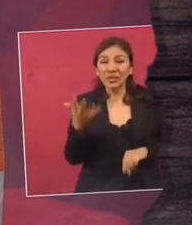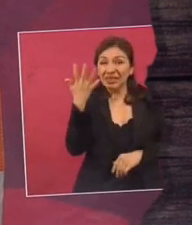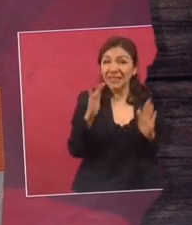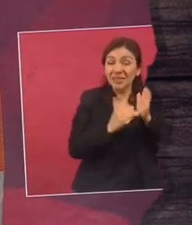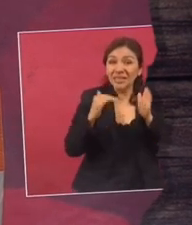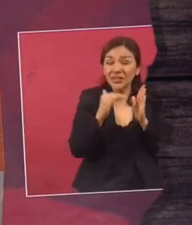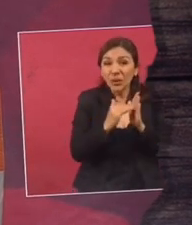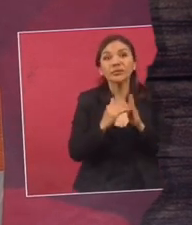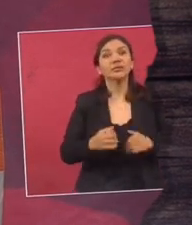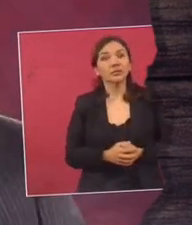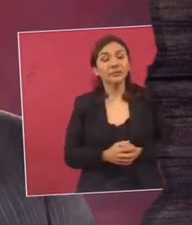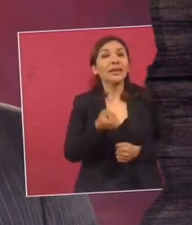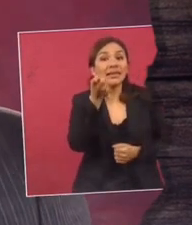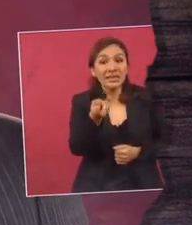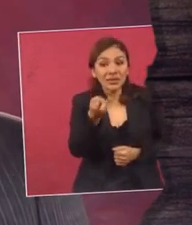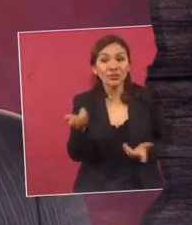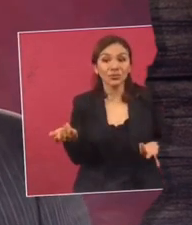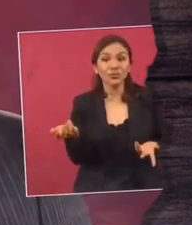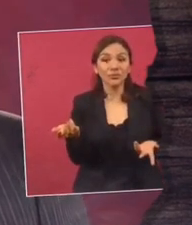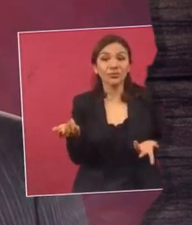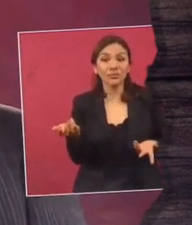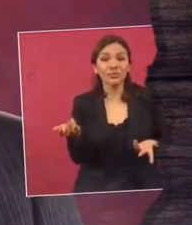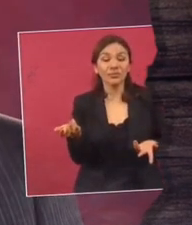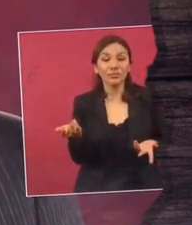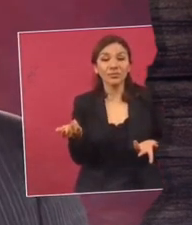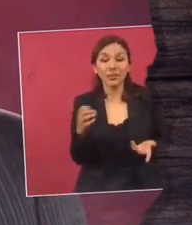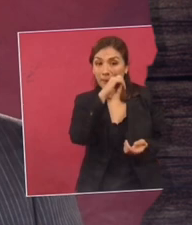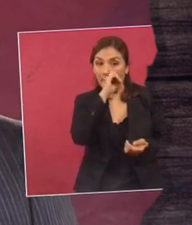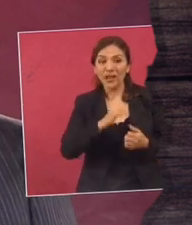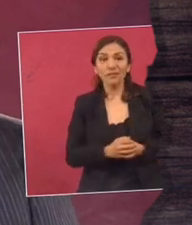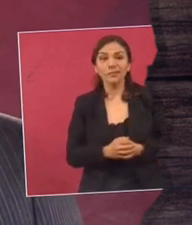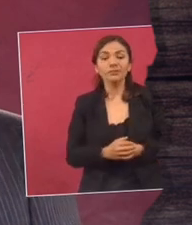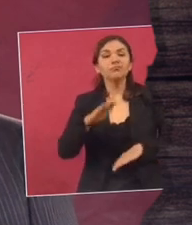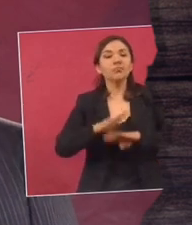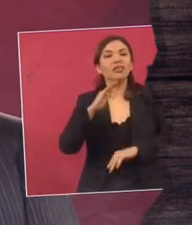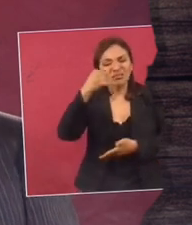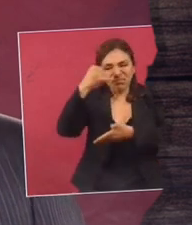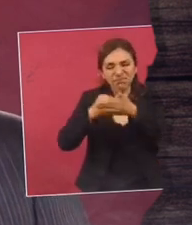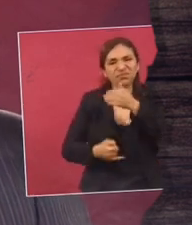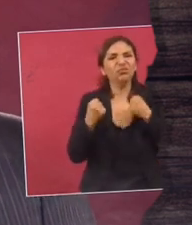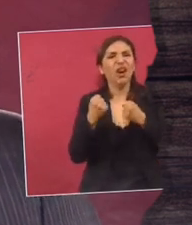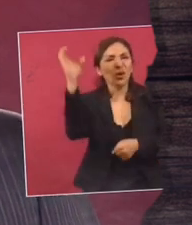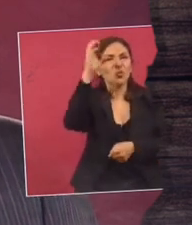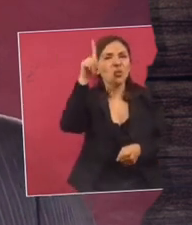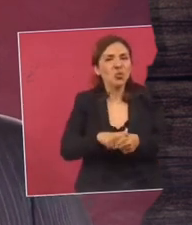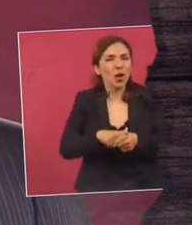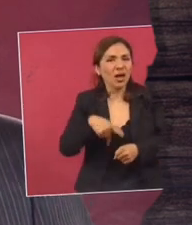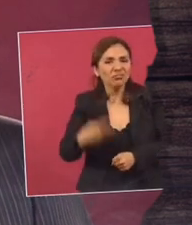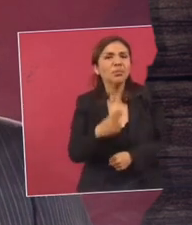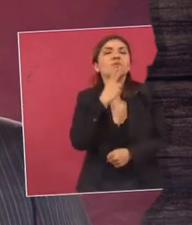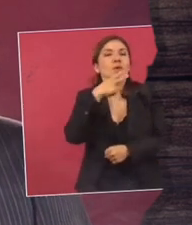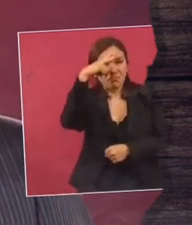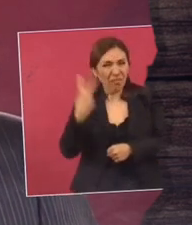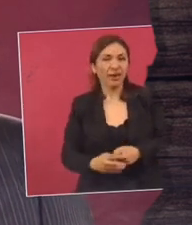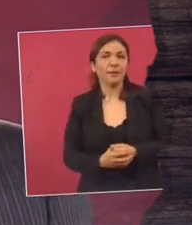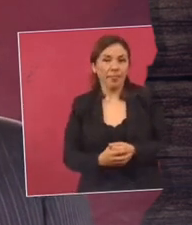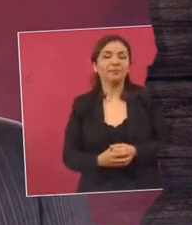millones ya pero es eso es la profundidad cultural de México